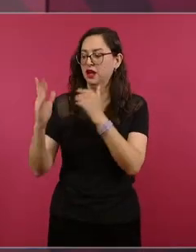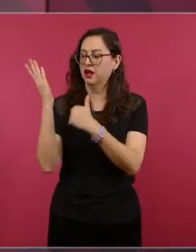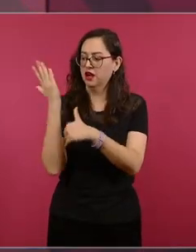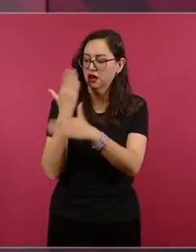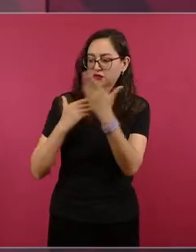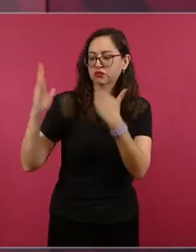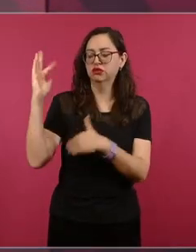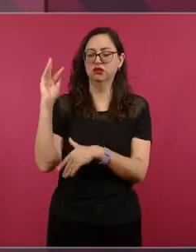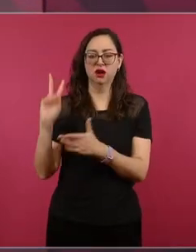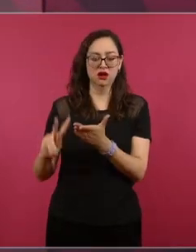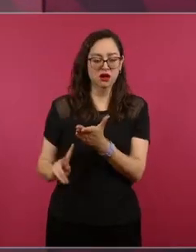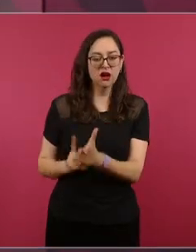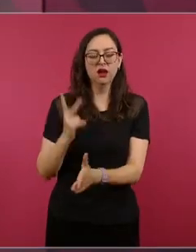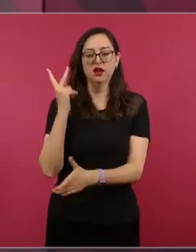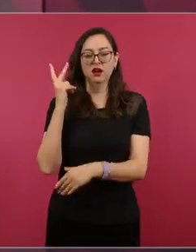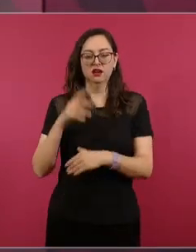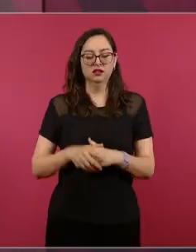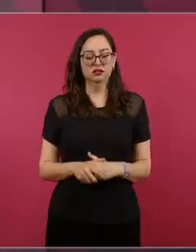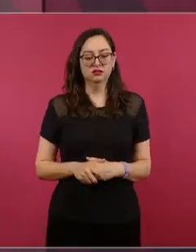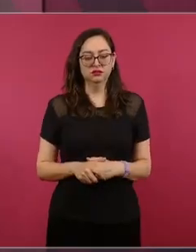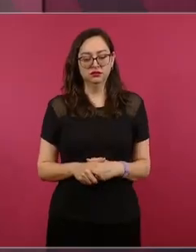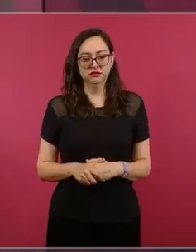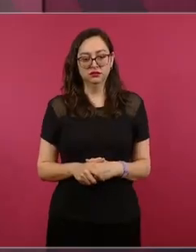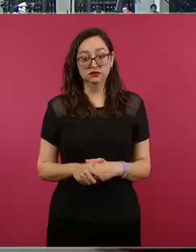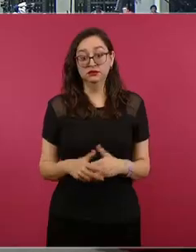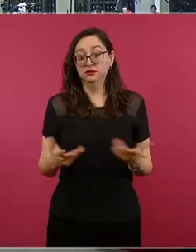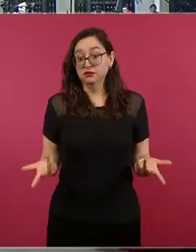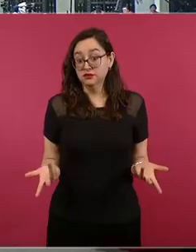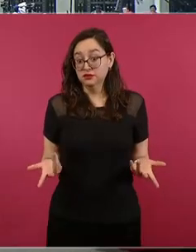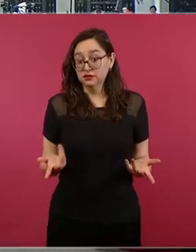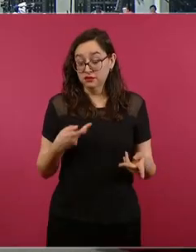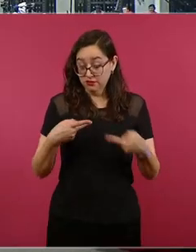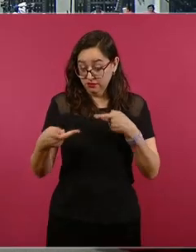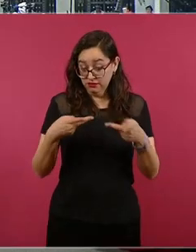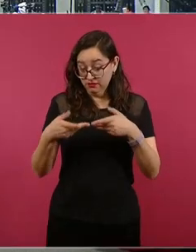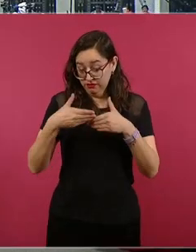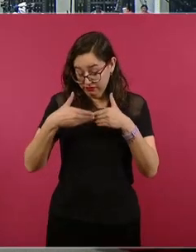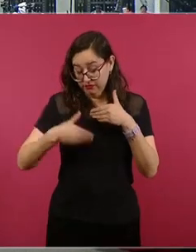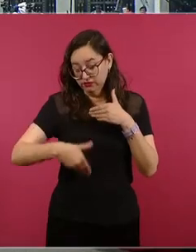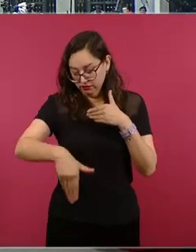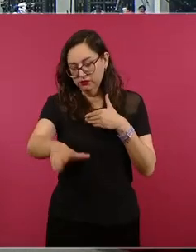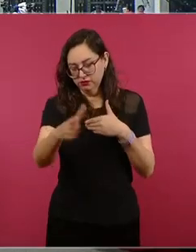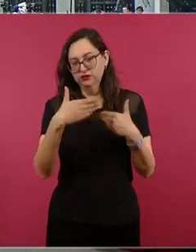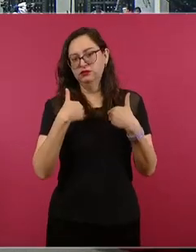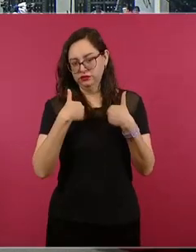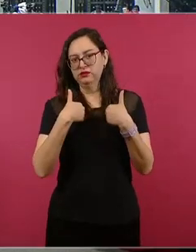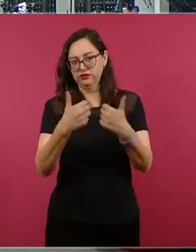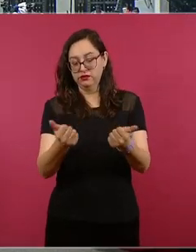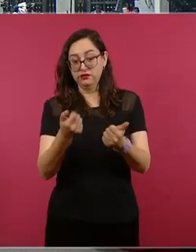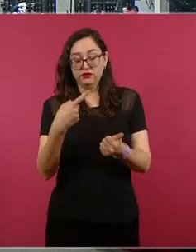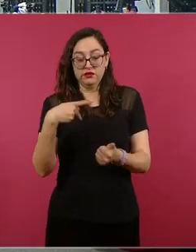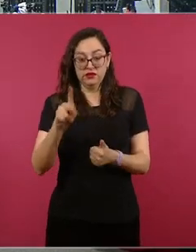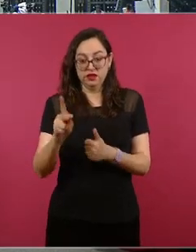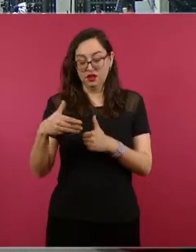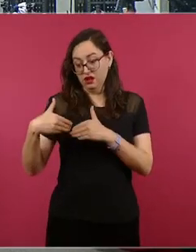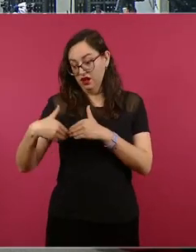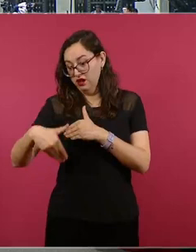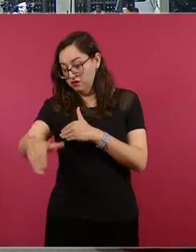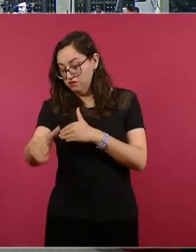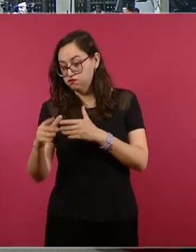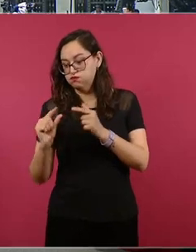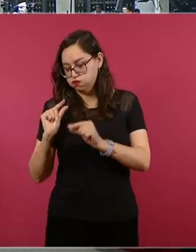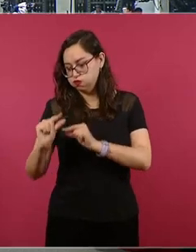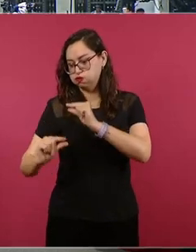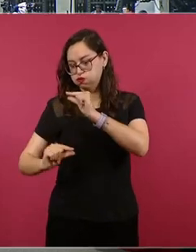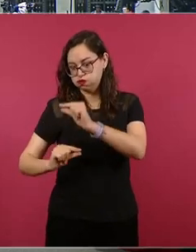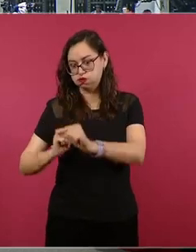la vida pública. Y hacia allá, bueno, va la estrategia de este gobierno, pero mientras eso se está